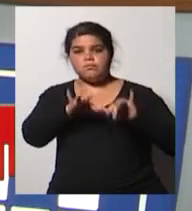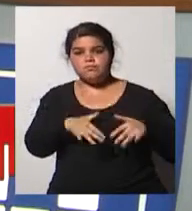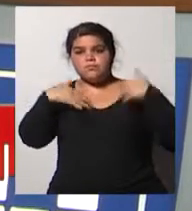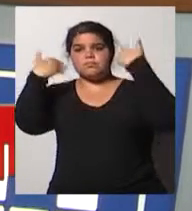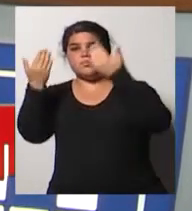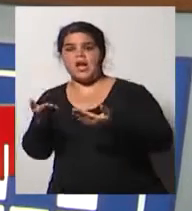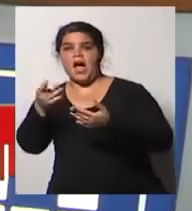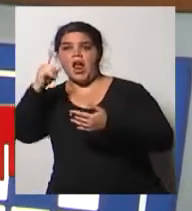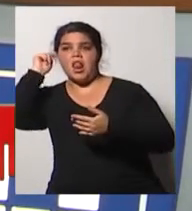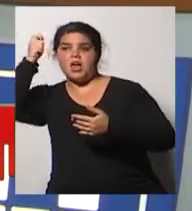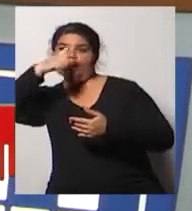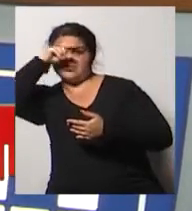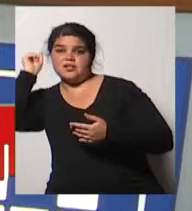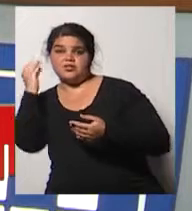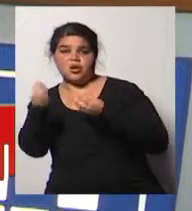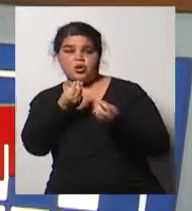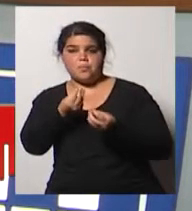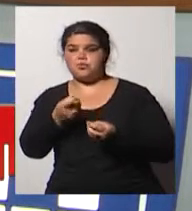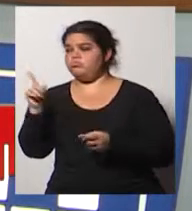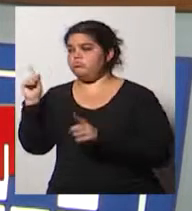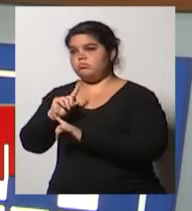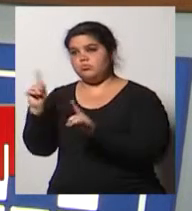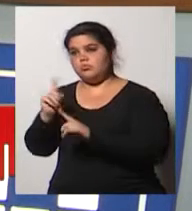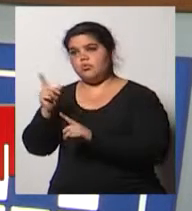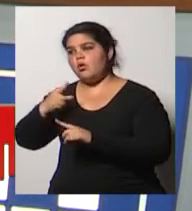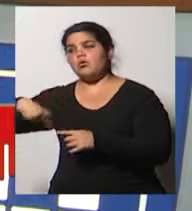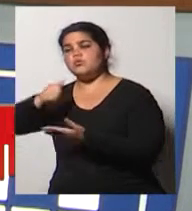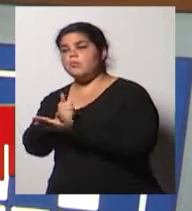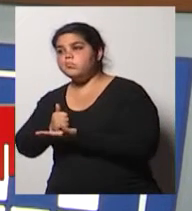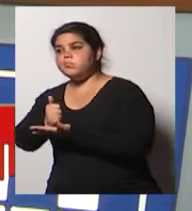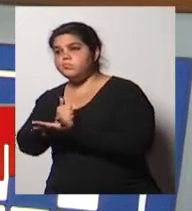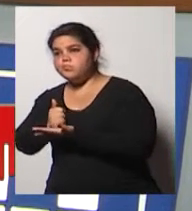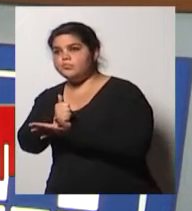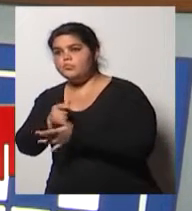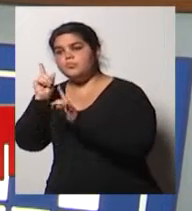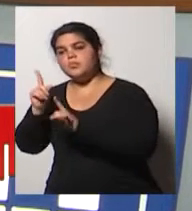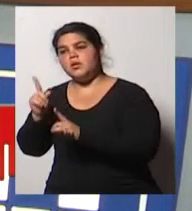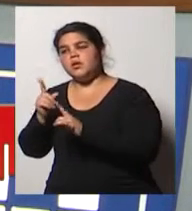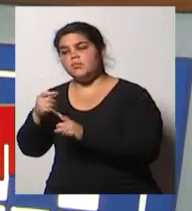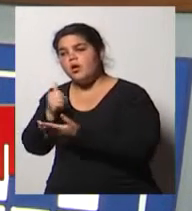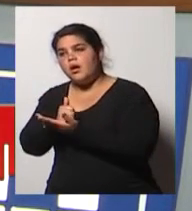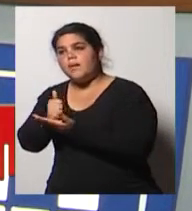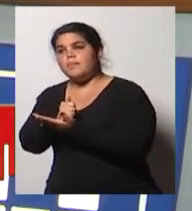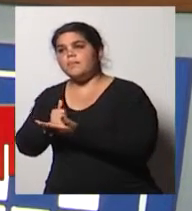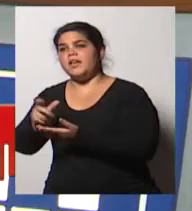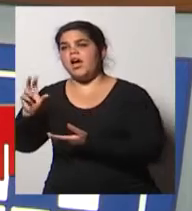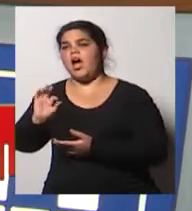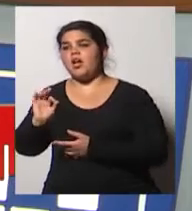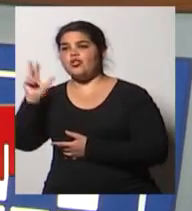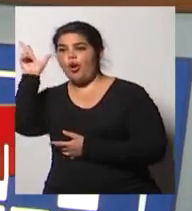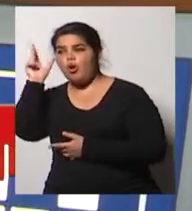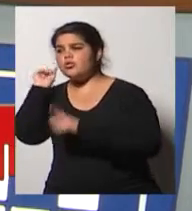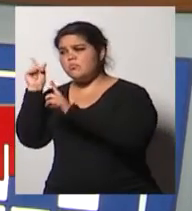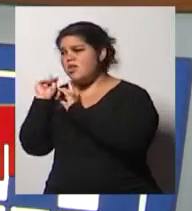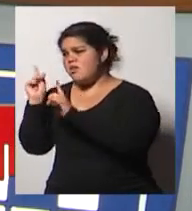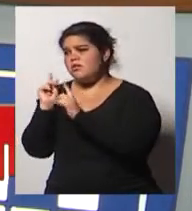Nacional? No, primero vamos a esperar con paciencia, como hemos esperado estos ocho años, vamos a esperar